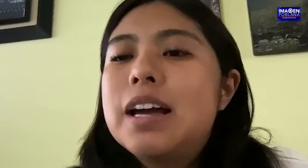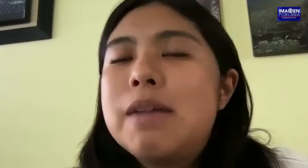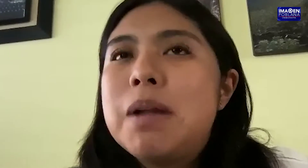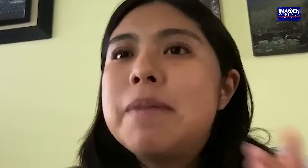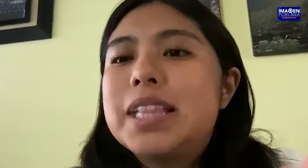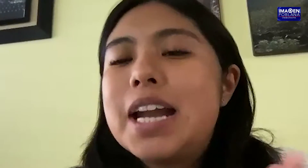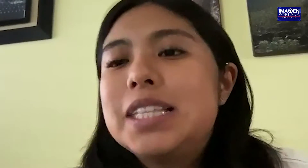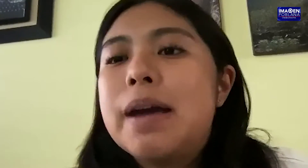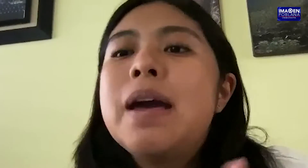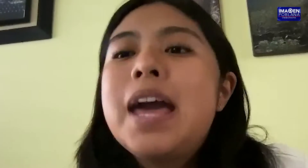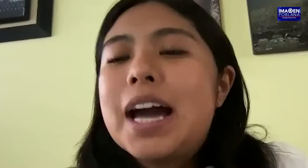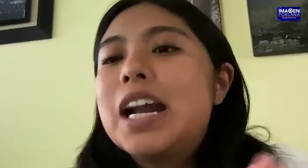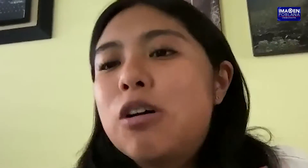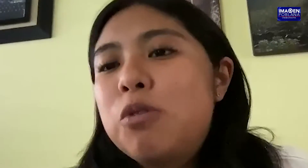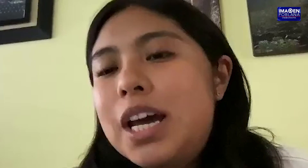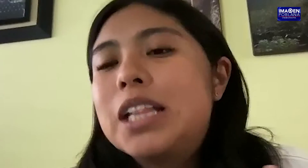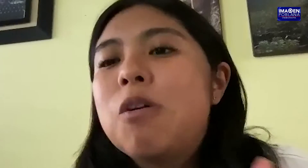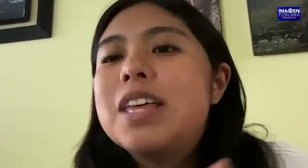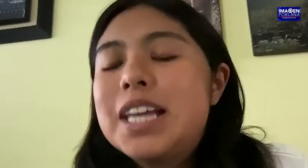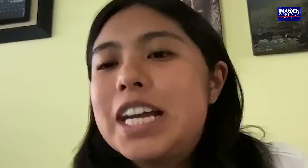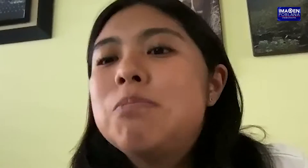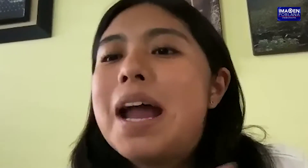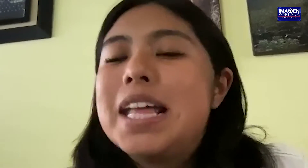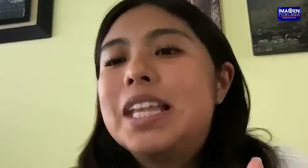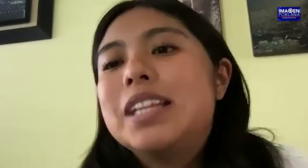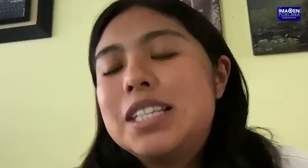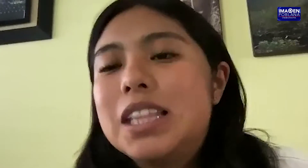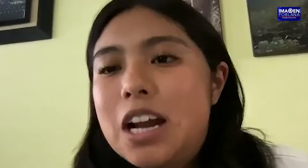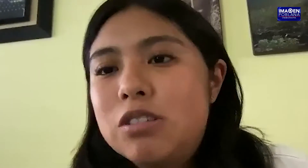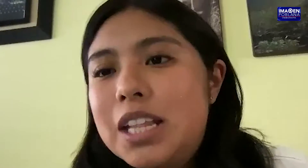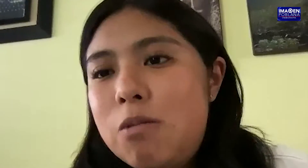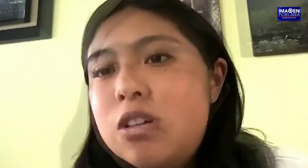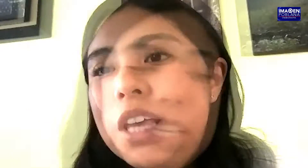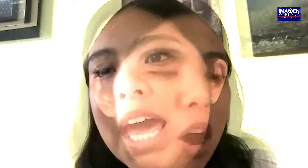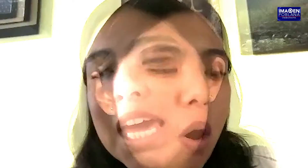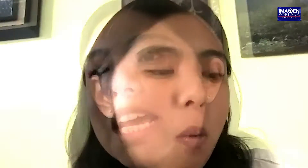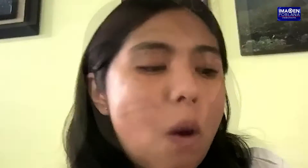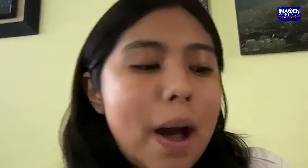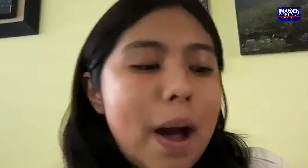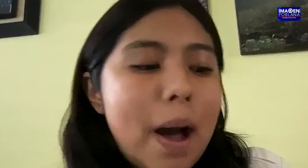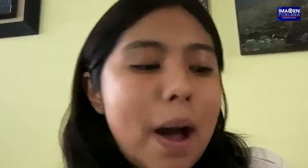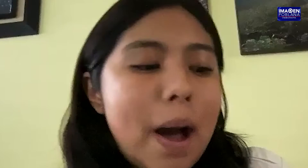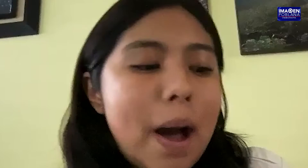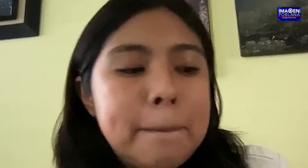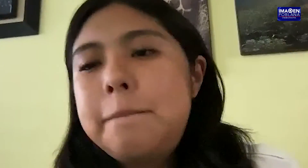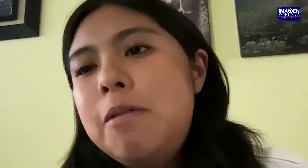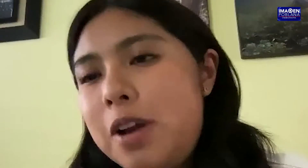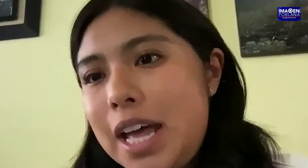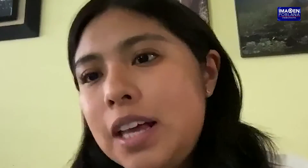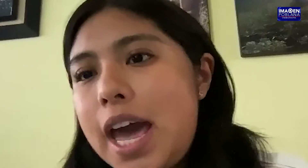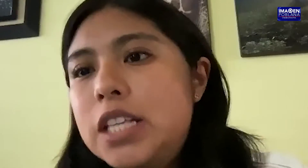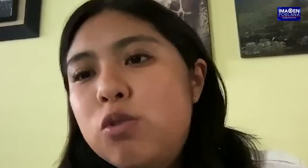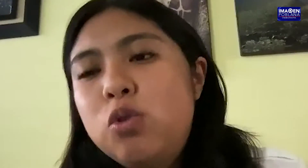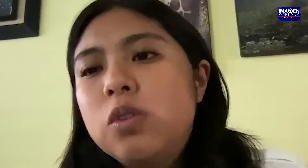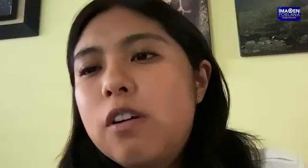a implementar este canal comunicativo de señas para entenderse entre los nativos. Juan Pablo Bonet